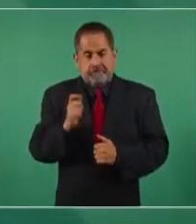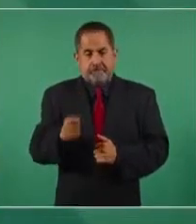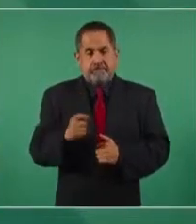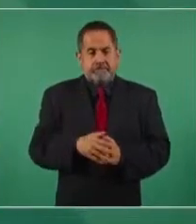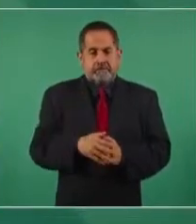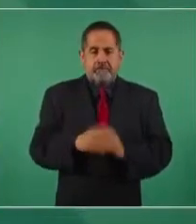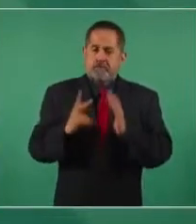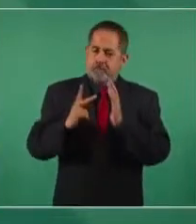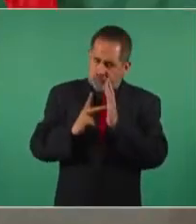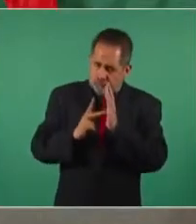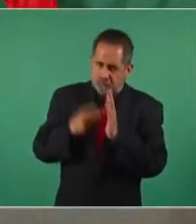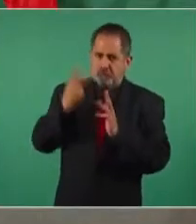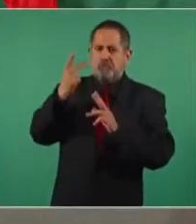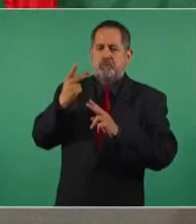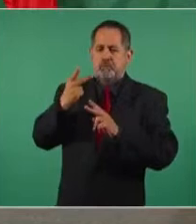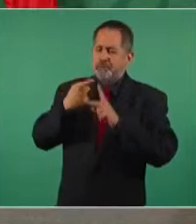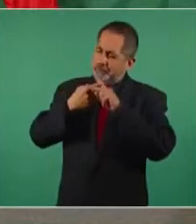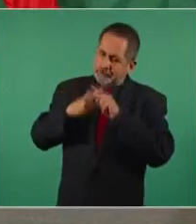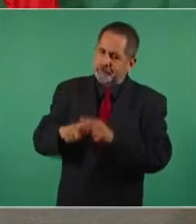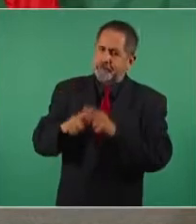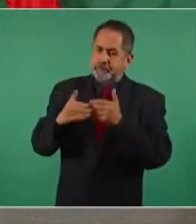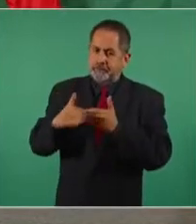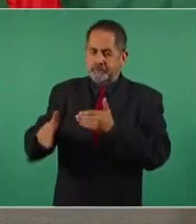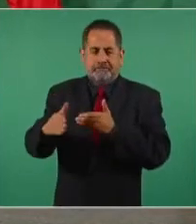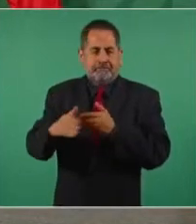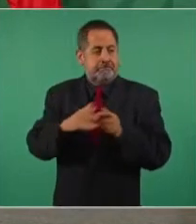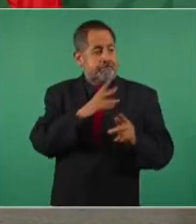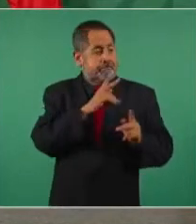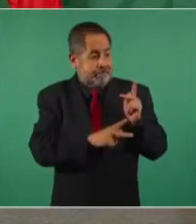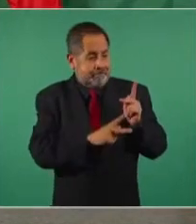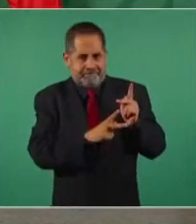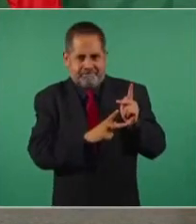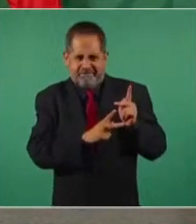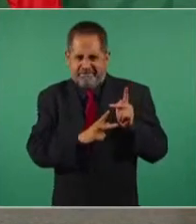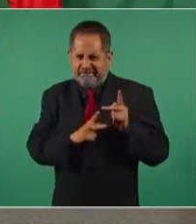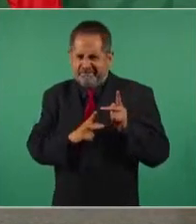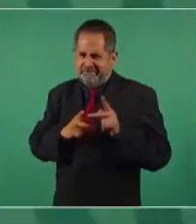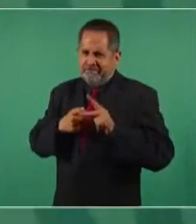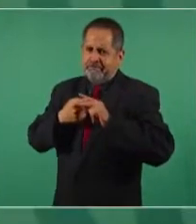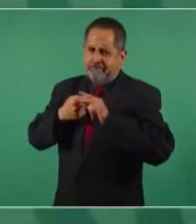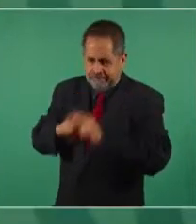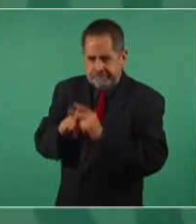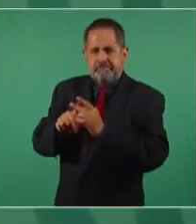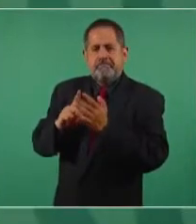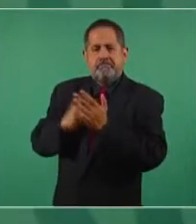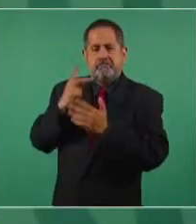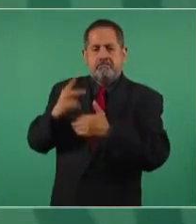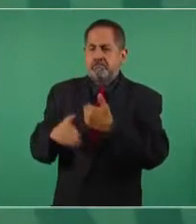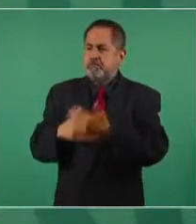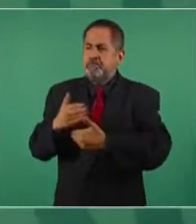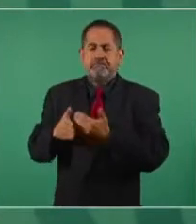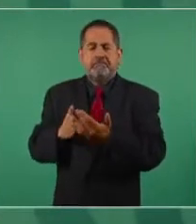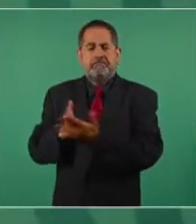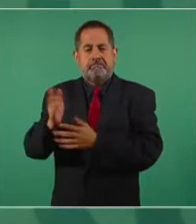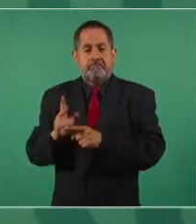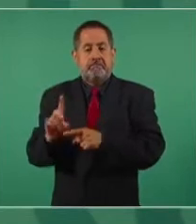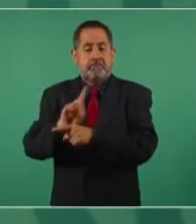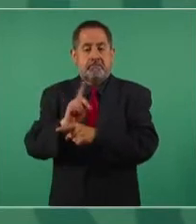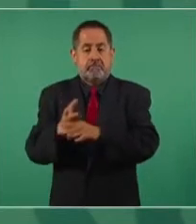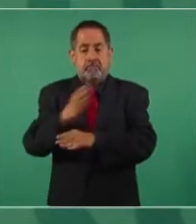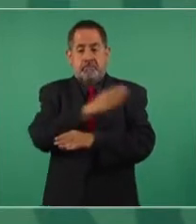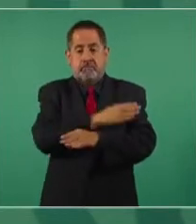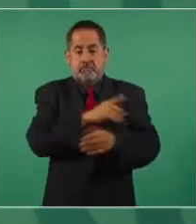reiniciar un proceso que se interrumpió desde la